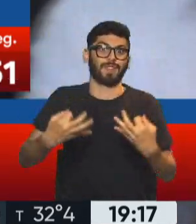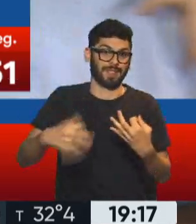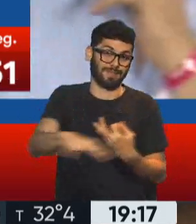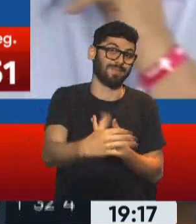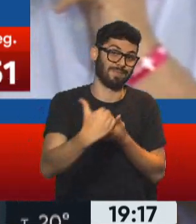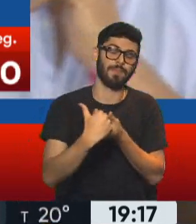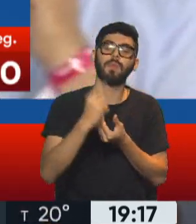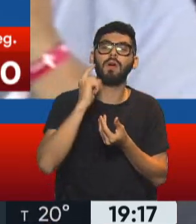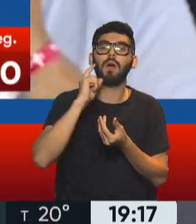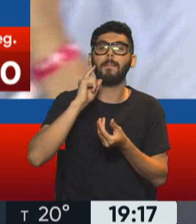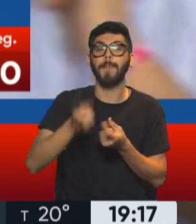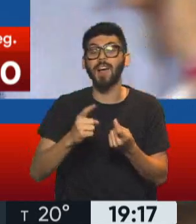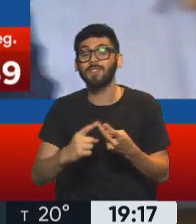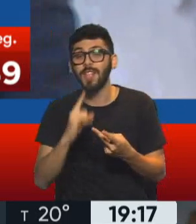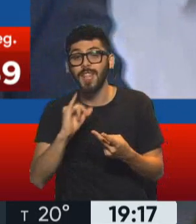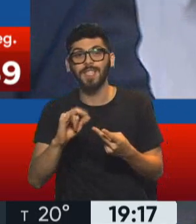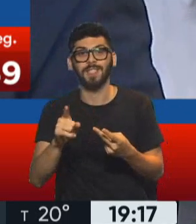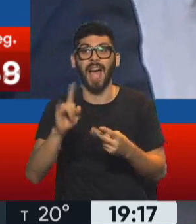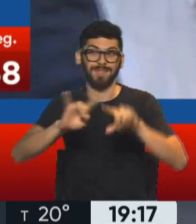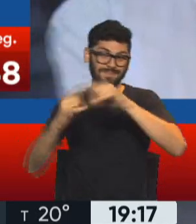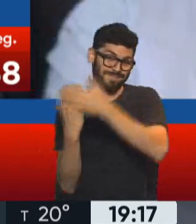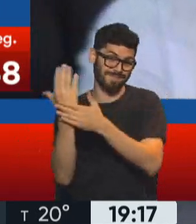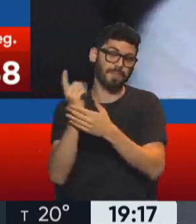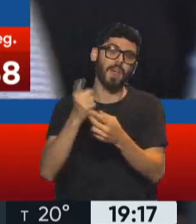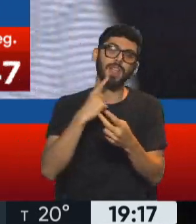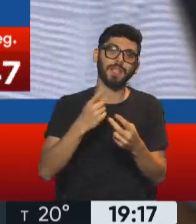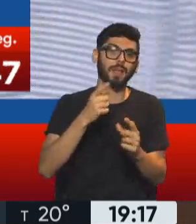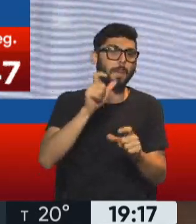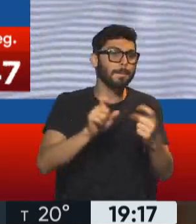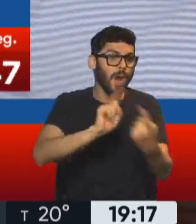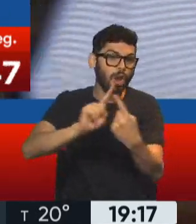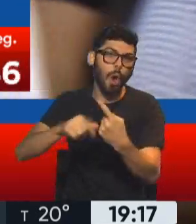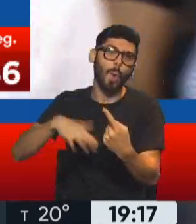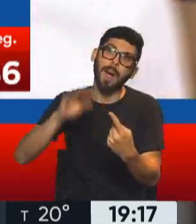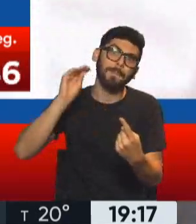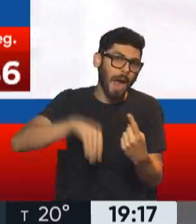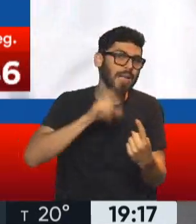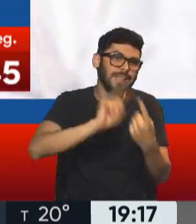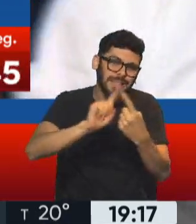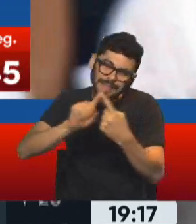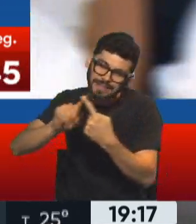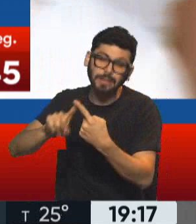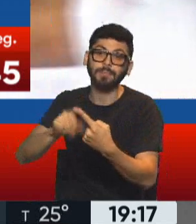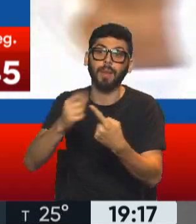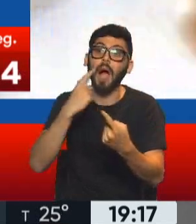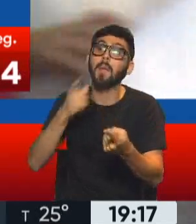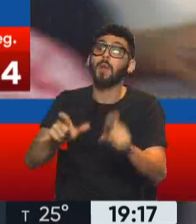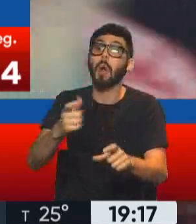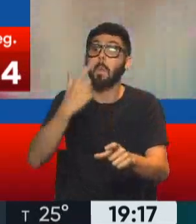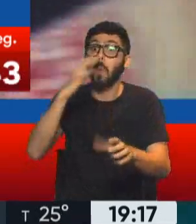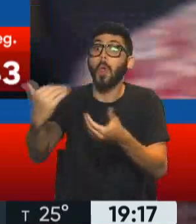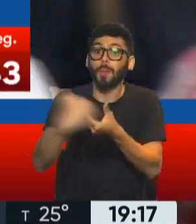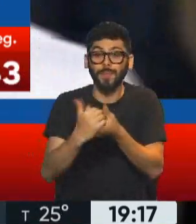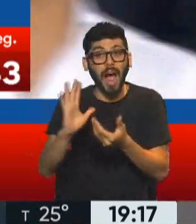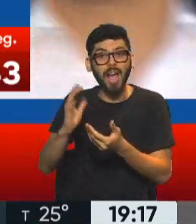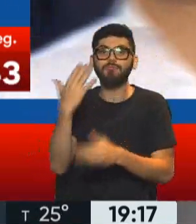agregó que se intensificará la movilización militante y el encuentro cara a cara con posibles votantes en los territorios. Esto decía